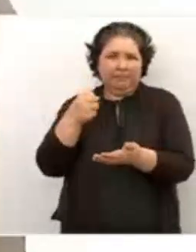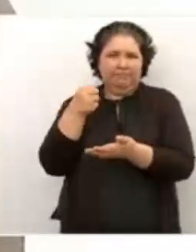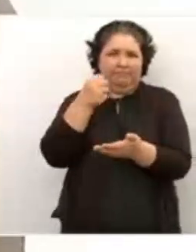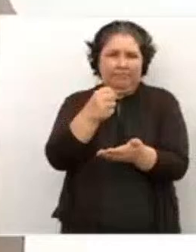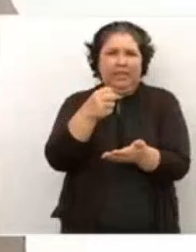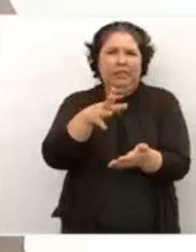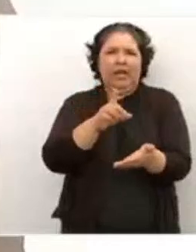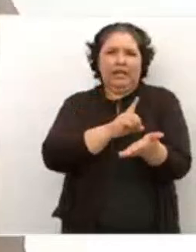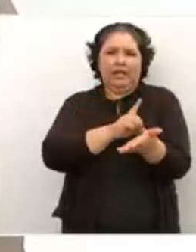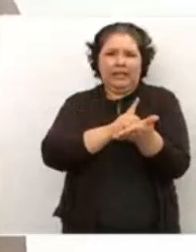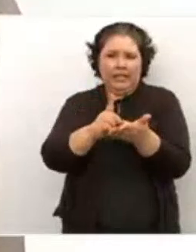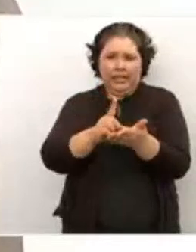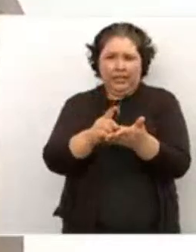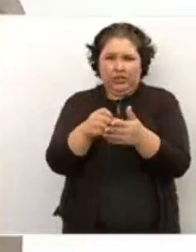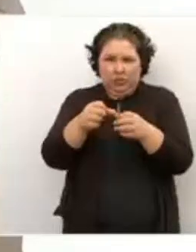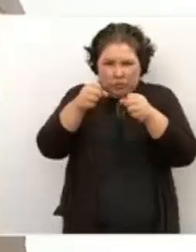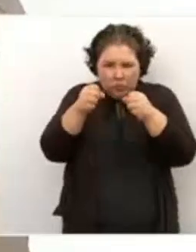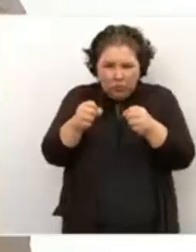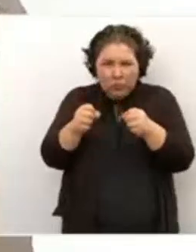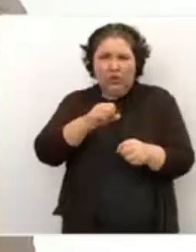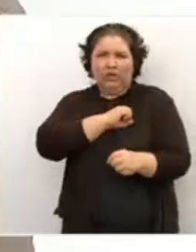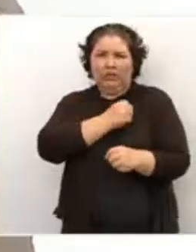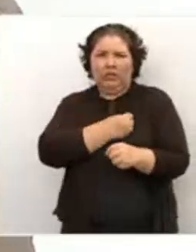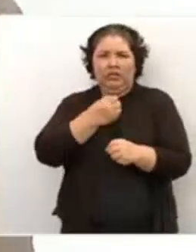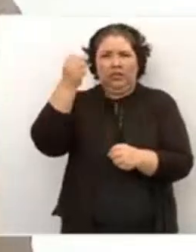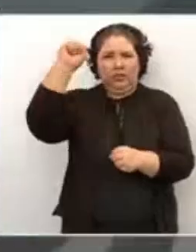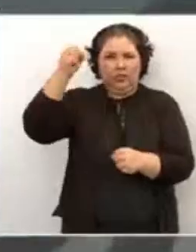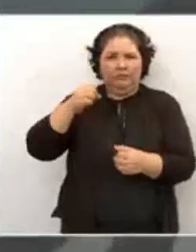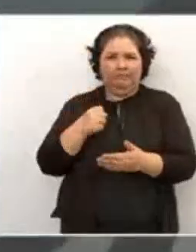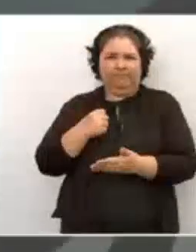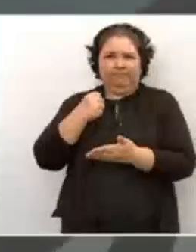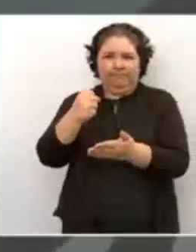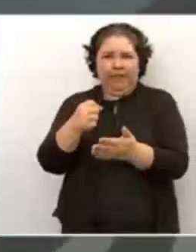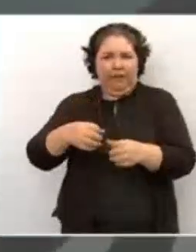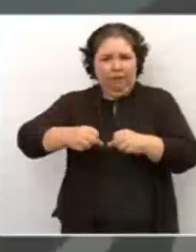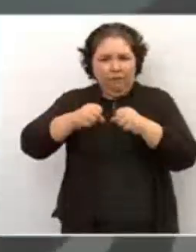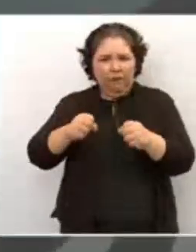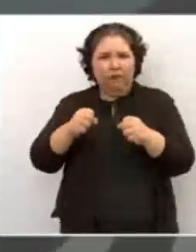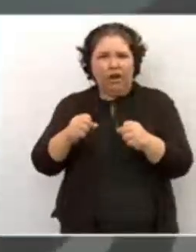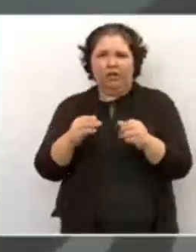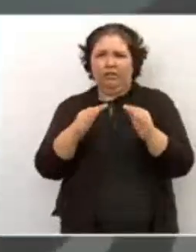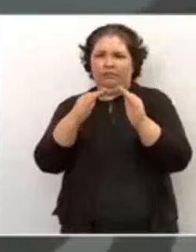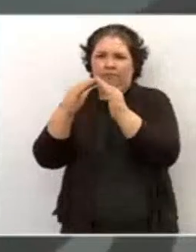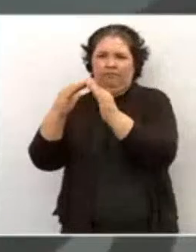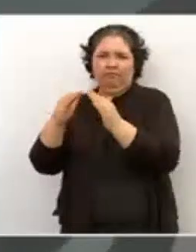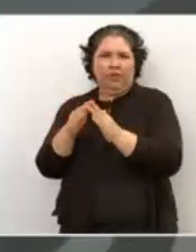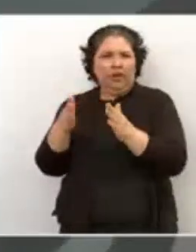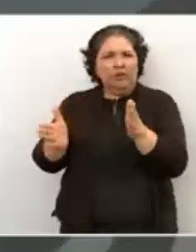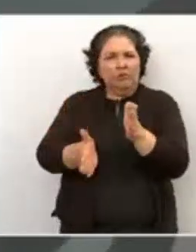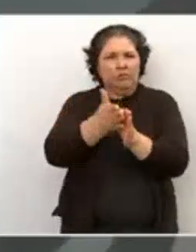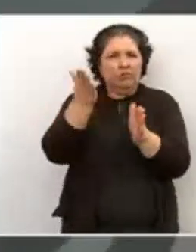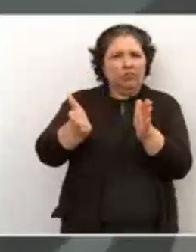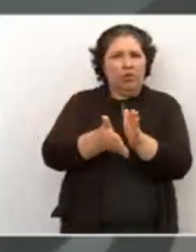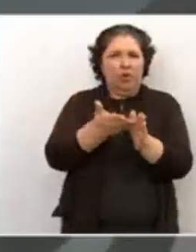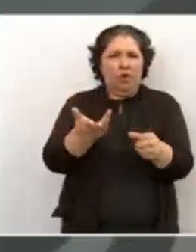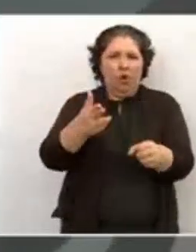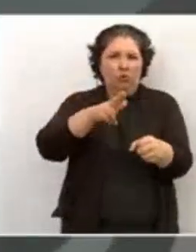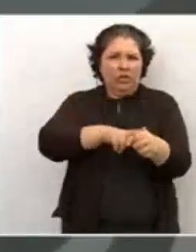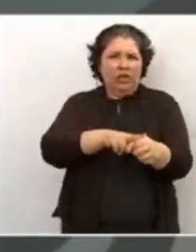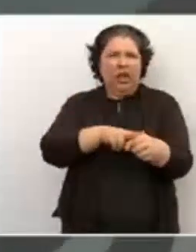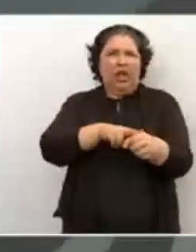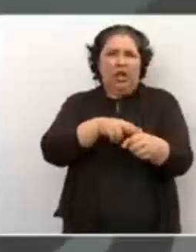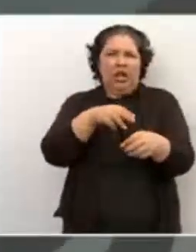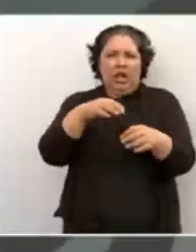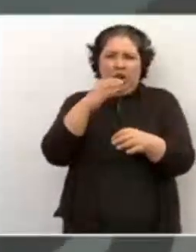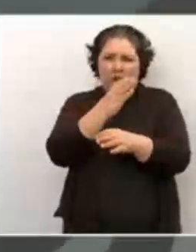el derecho a la salud en Sinaloa. Inversión que fortalece la infraestructura, adquiere equipos médicos y garantiza el